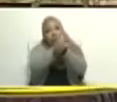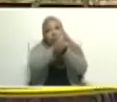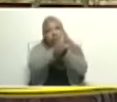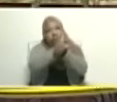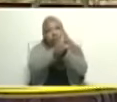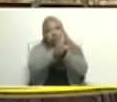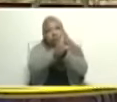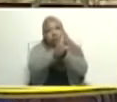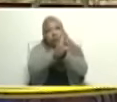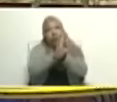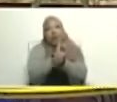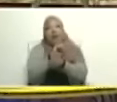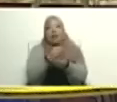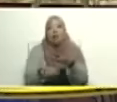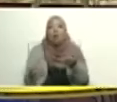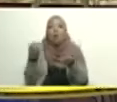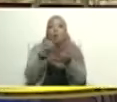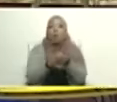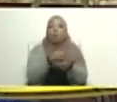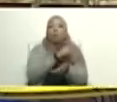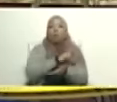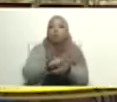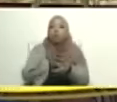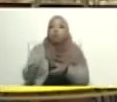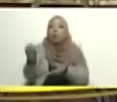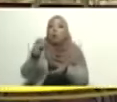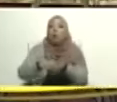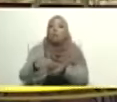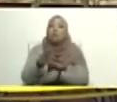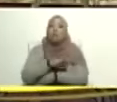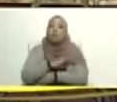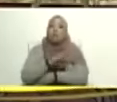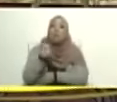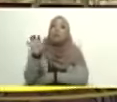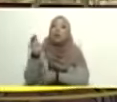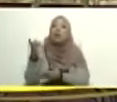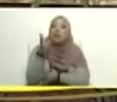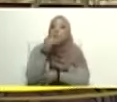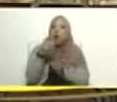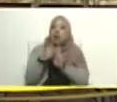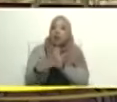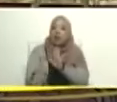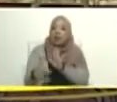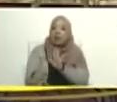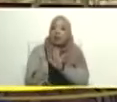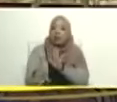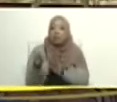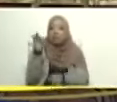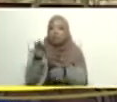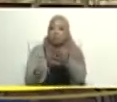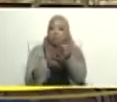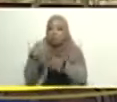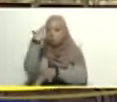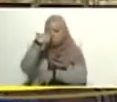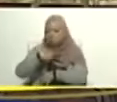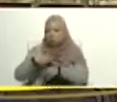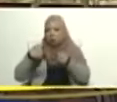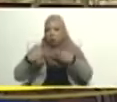la devolución a la fuerza, sin derechos, sin ser considerados seres